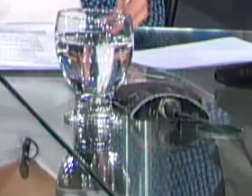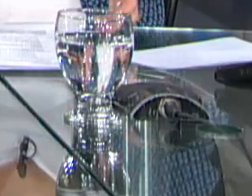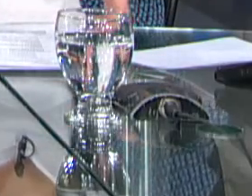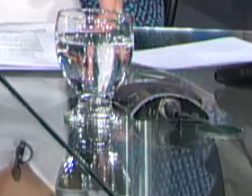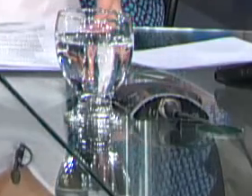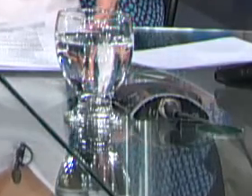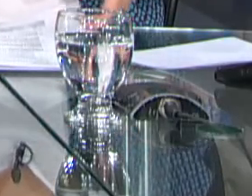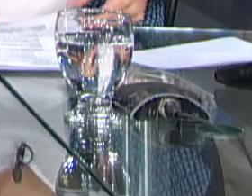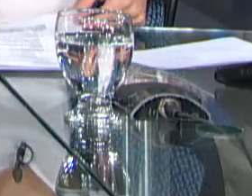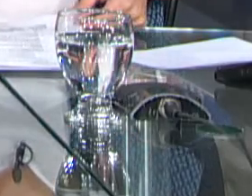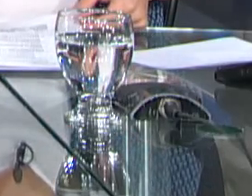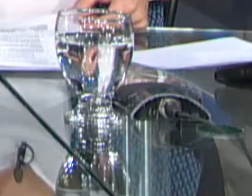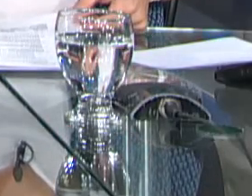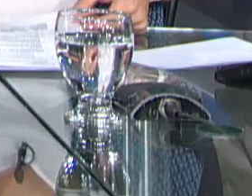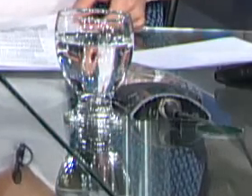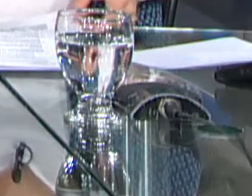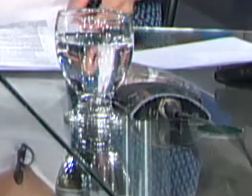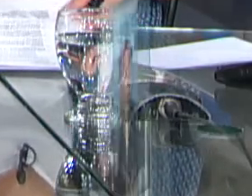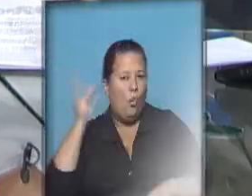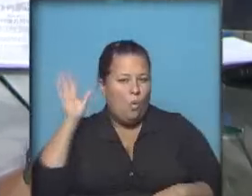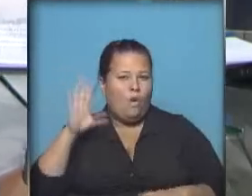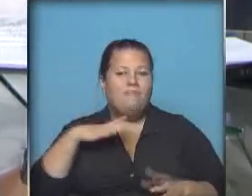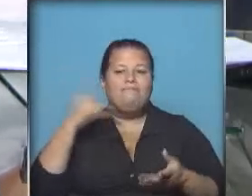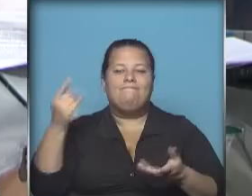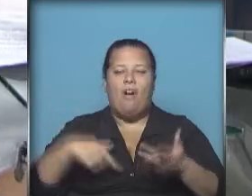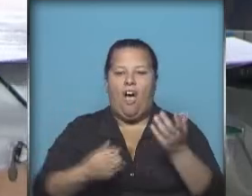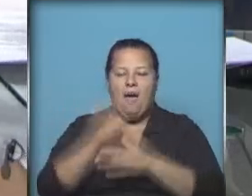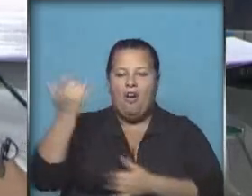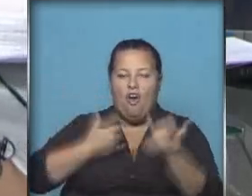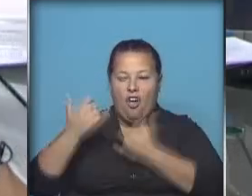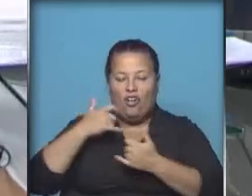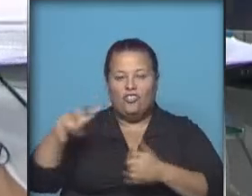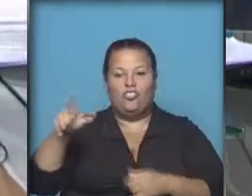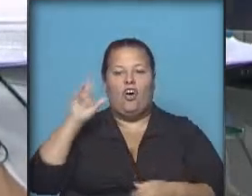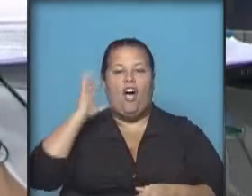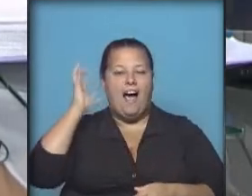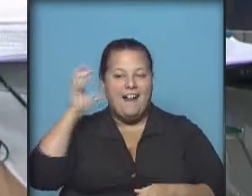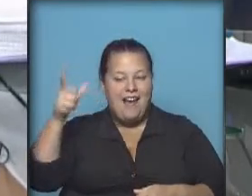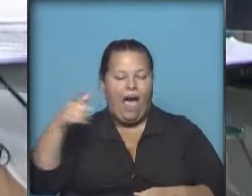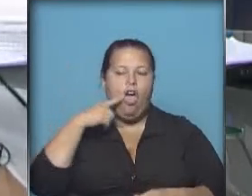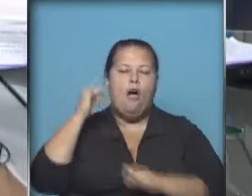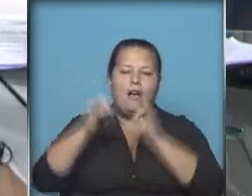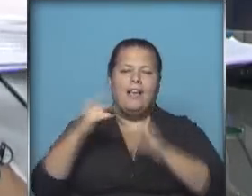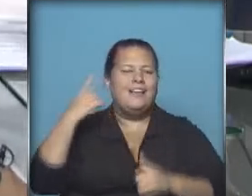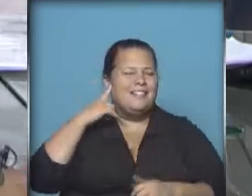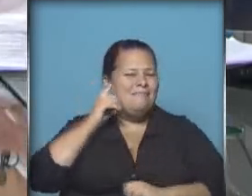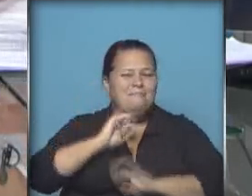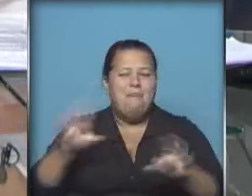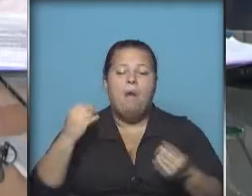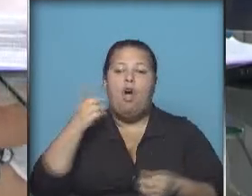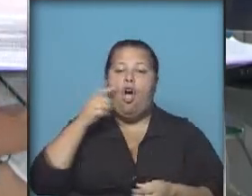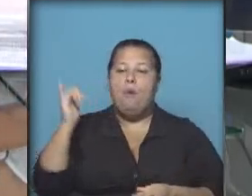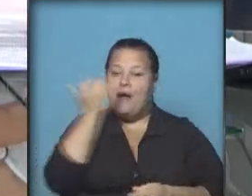mantener la calma todo el tiempo y el audio Además queremos aclarar lo contó esta mañana Víctor h en su programa en radio continental era tan malo porque el